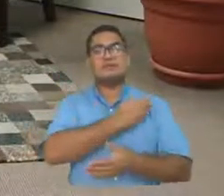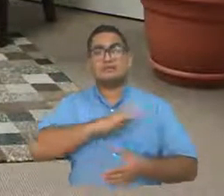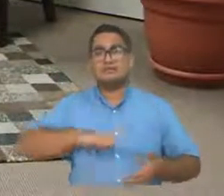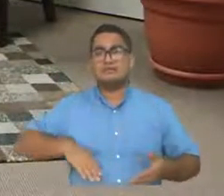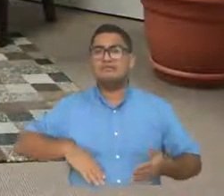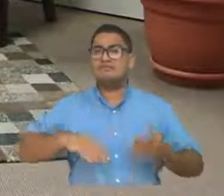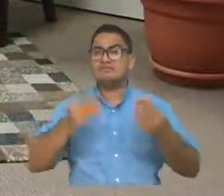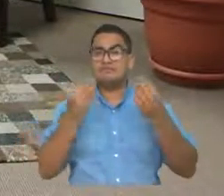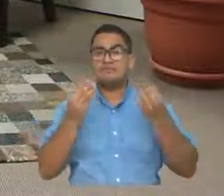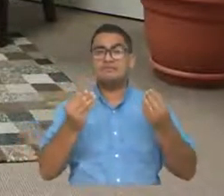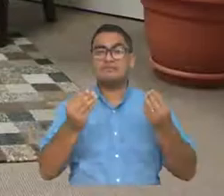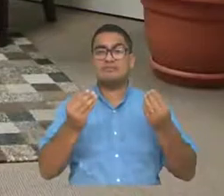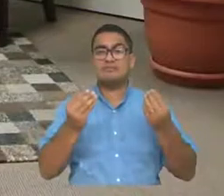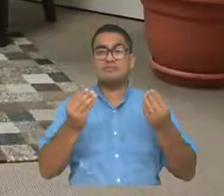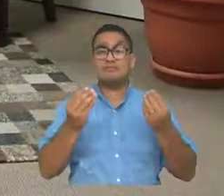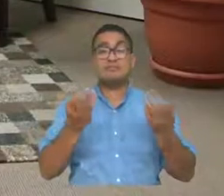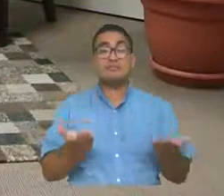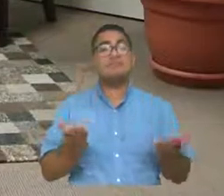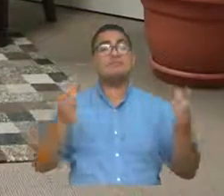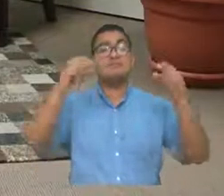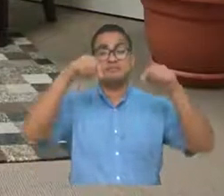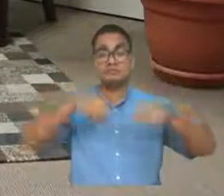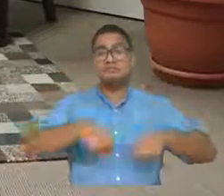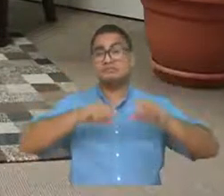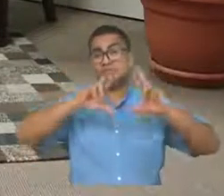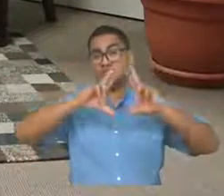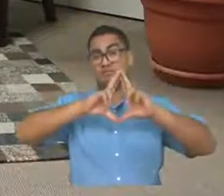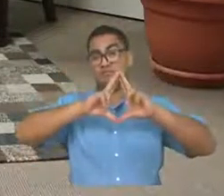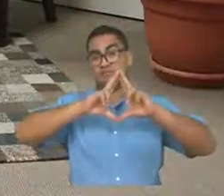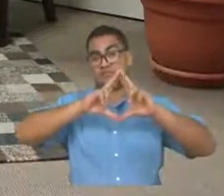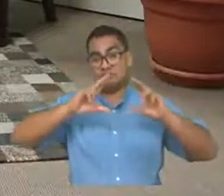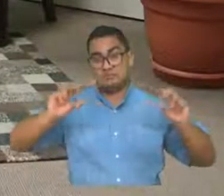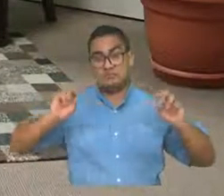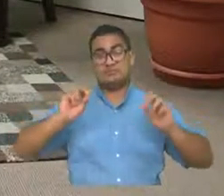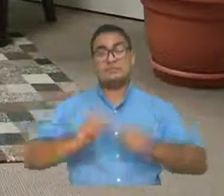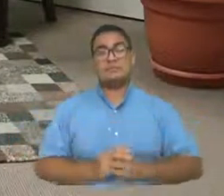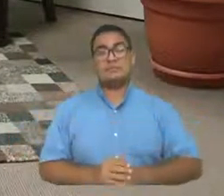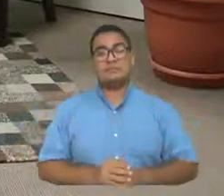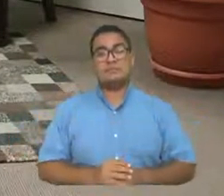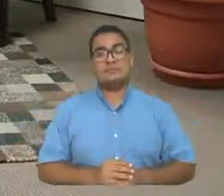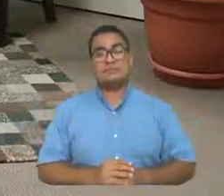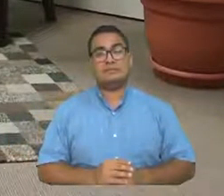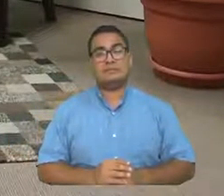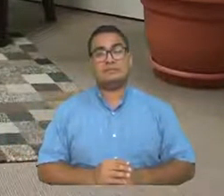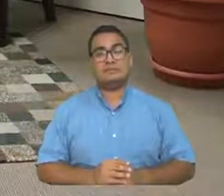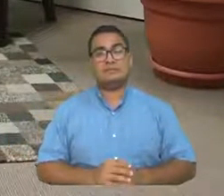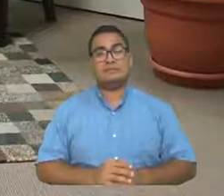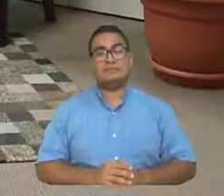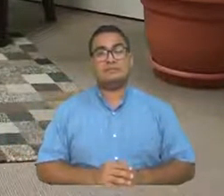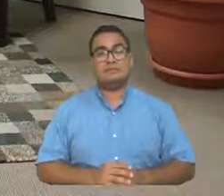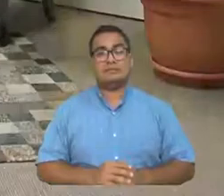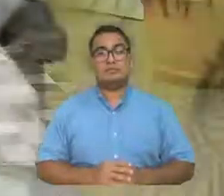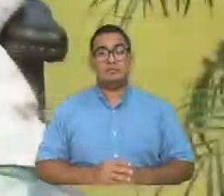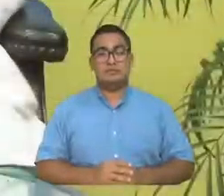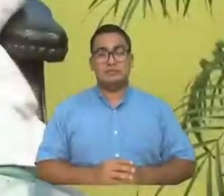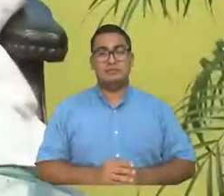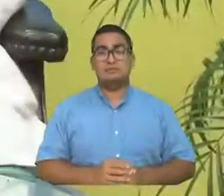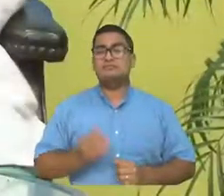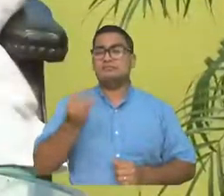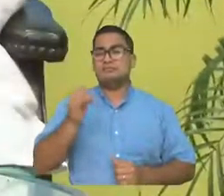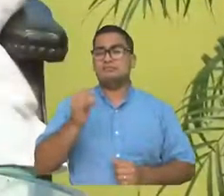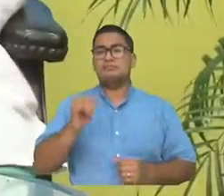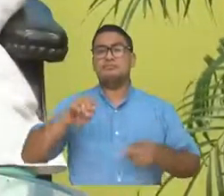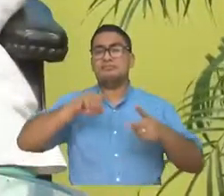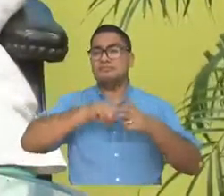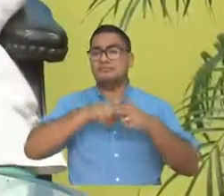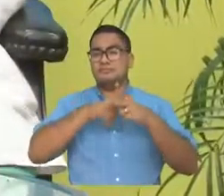contagiados y miles de muertos. Al igual que el Brasil. Brasil es otro de los países. Golpeó fuertemente Italia, el país